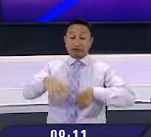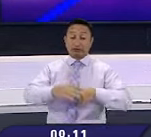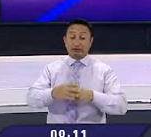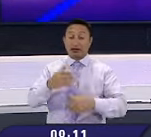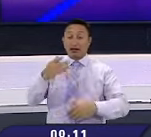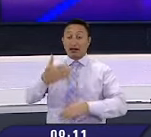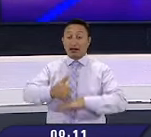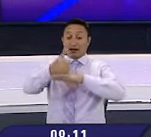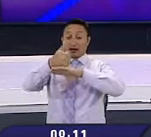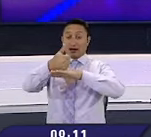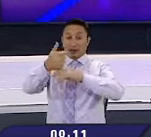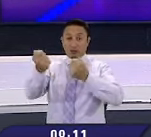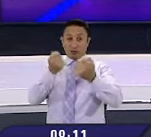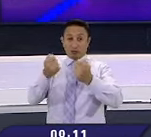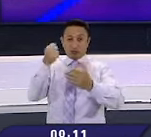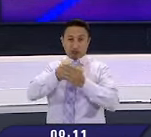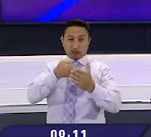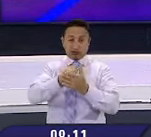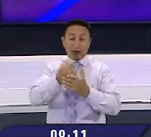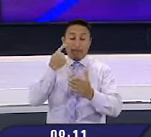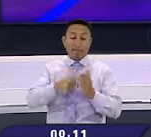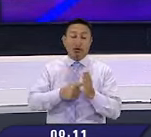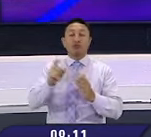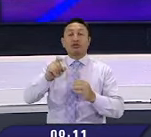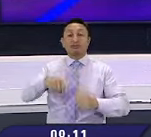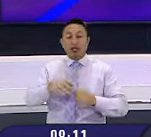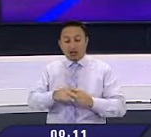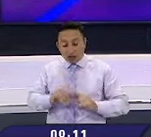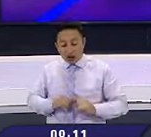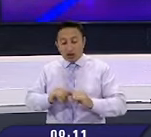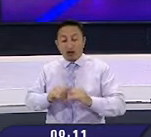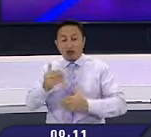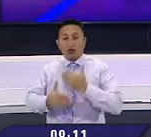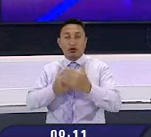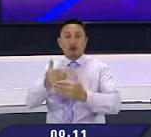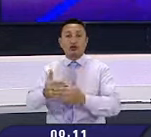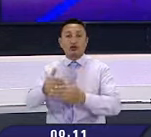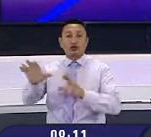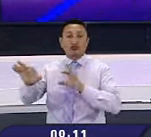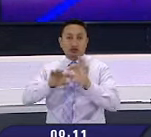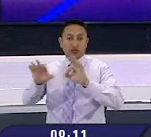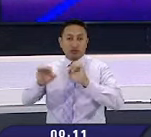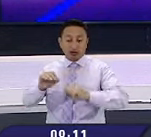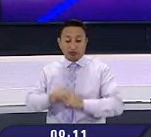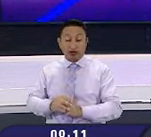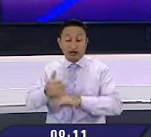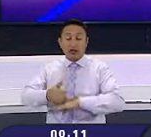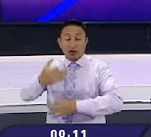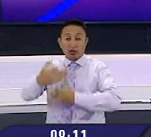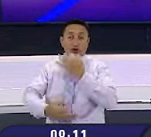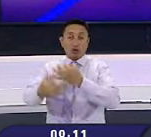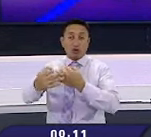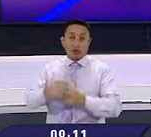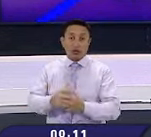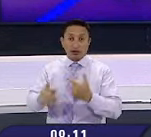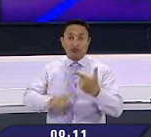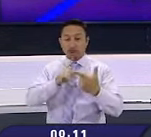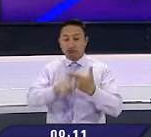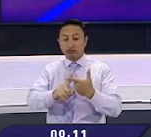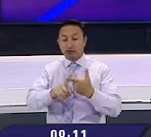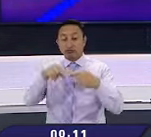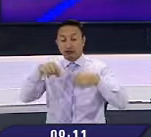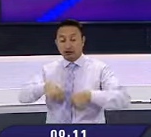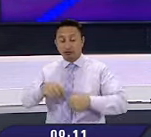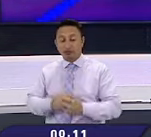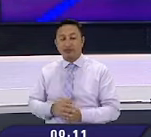al frente de la institución. Se requiere, por ejemplo, dar continuidad a los procesos de selección de los jueces, así como también el seguimiento